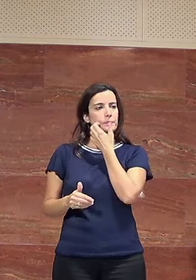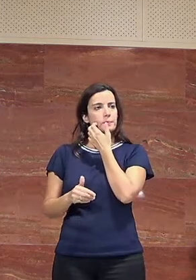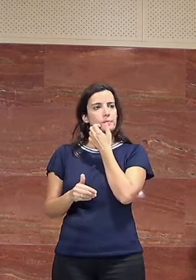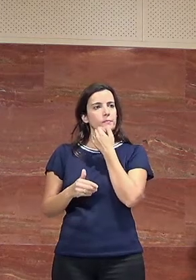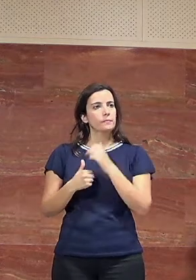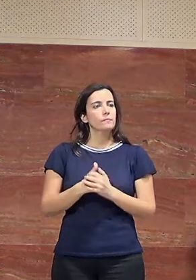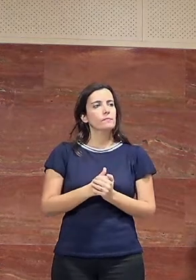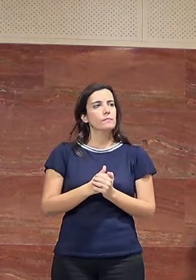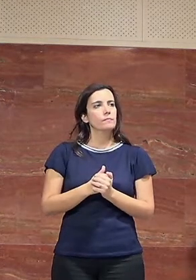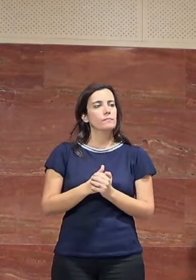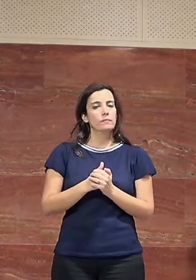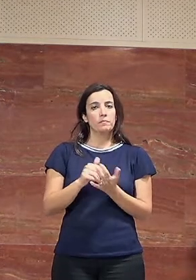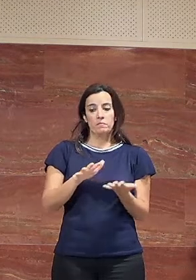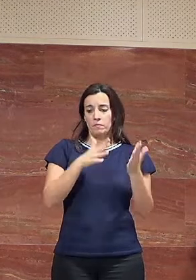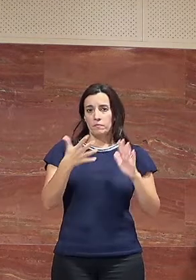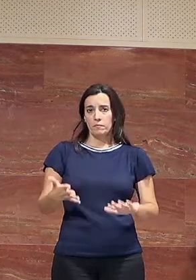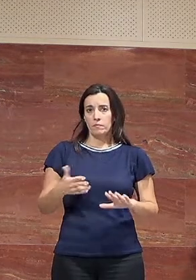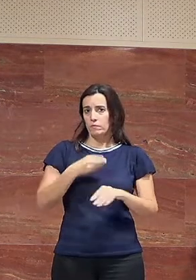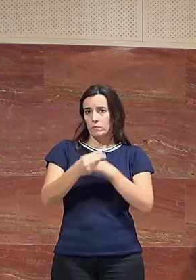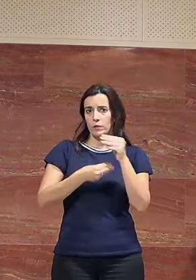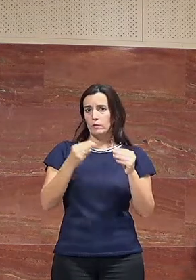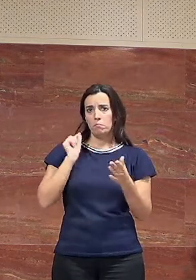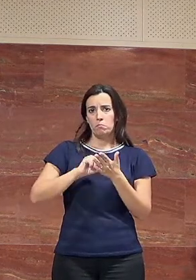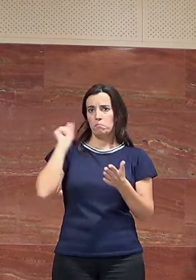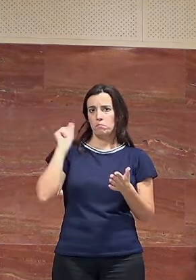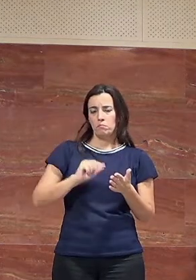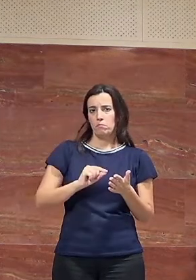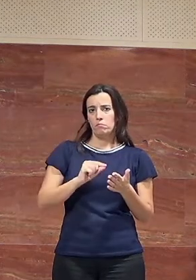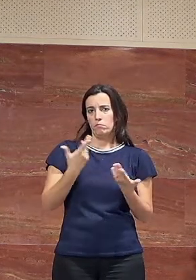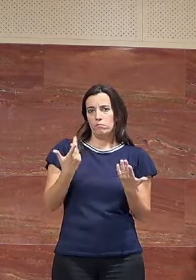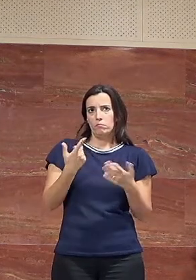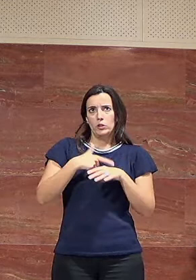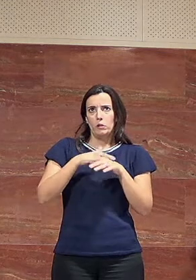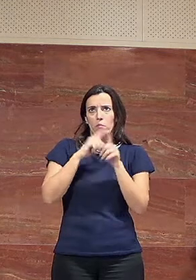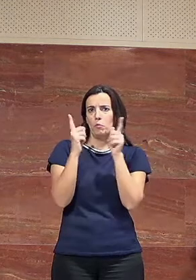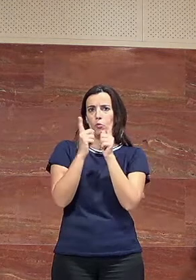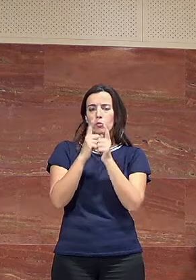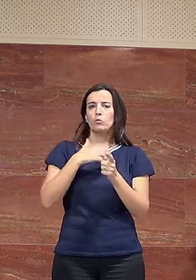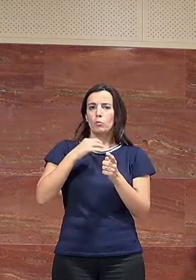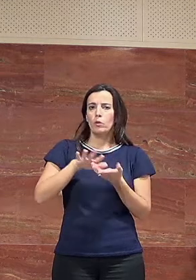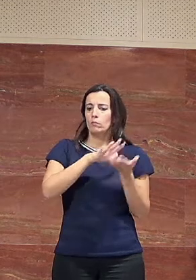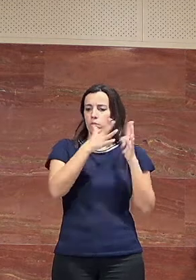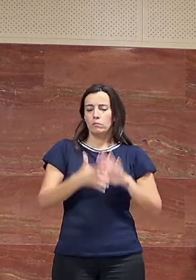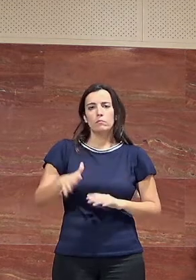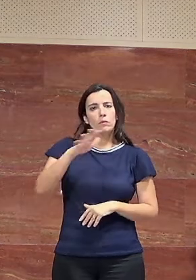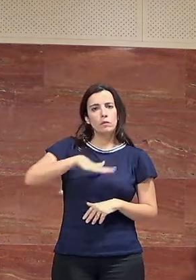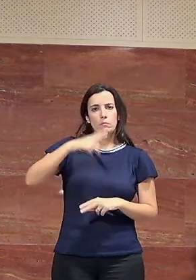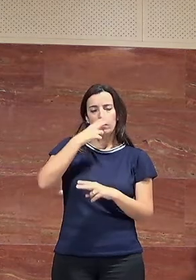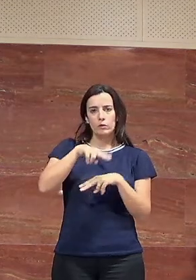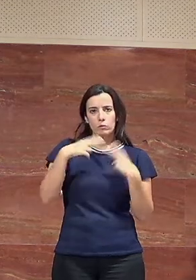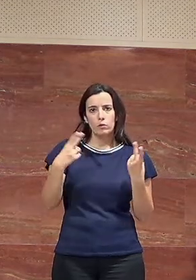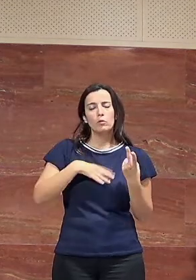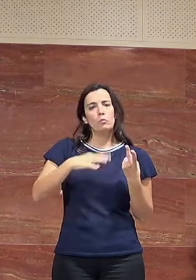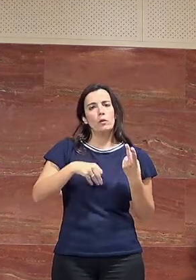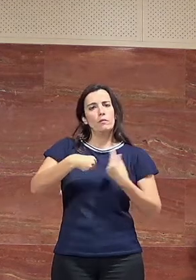Son rápidas de implementar. O sea que en muy poco tiempo podemos transformar el espacio público, que te permiten cambios rápidos y flexibles,